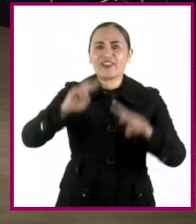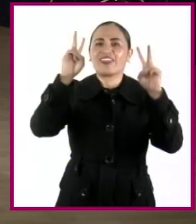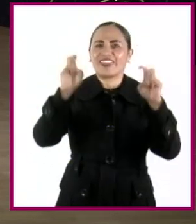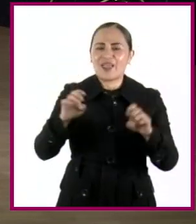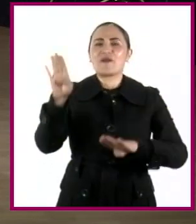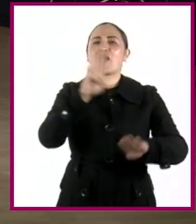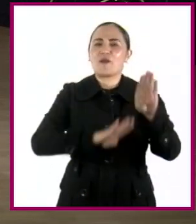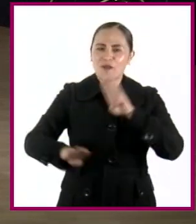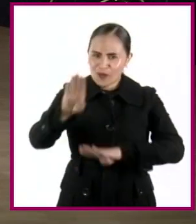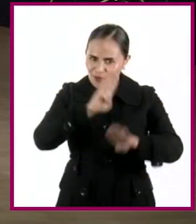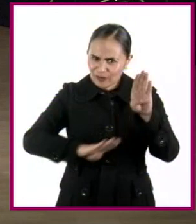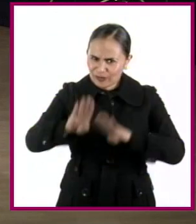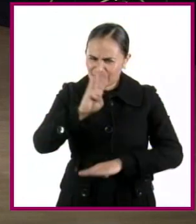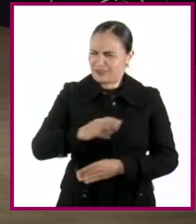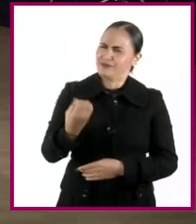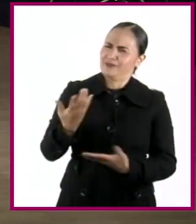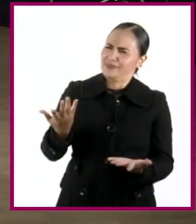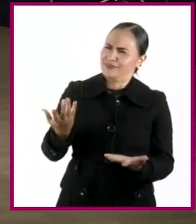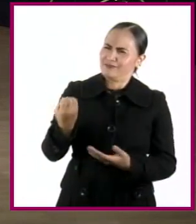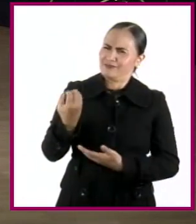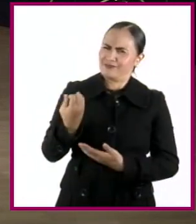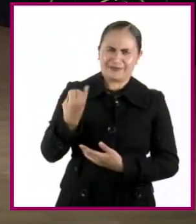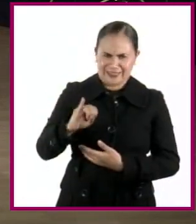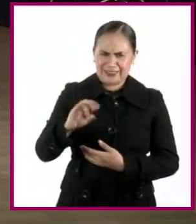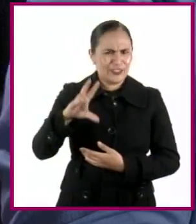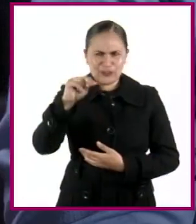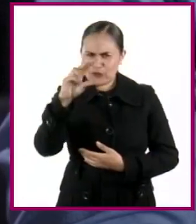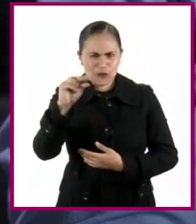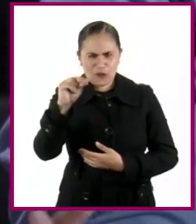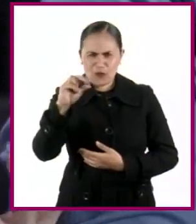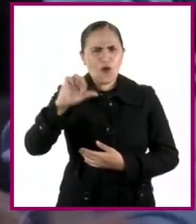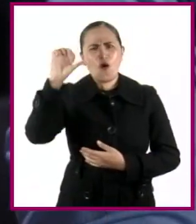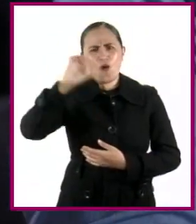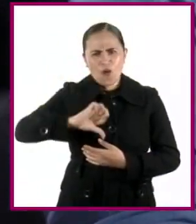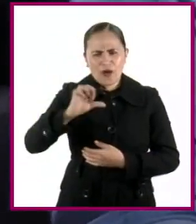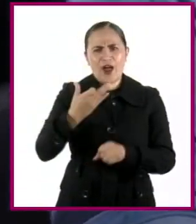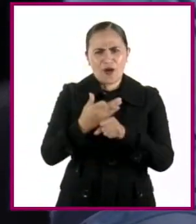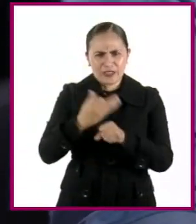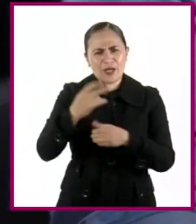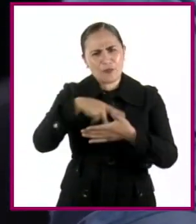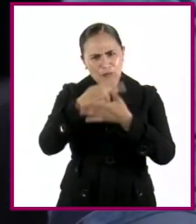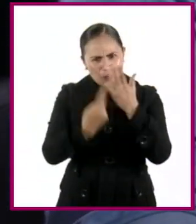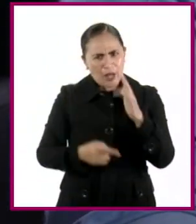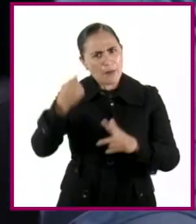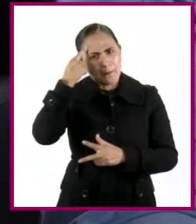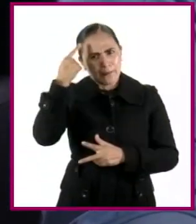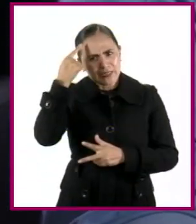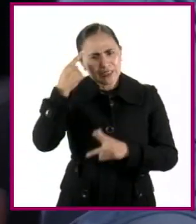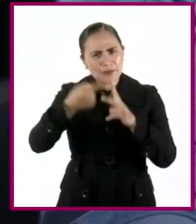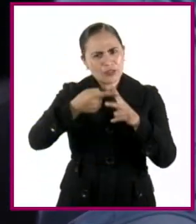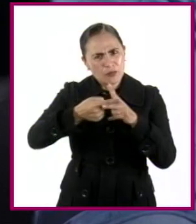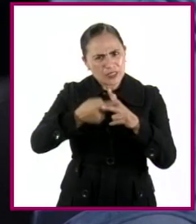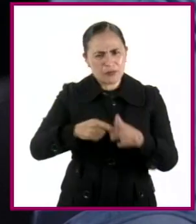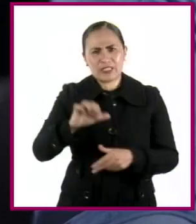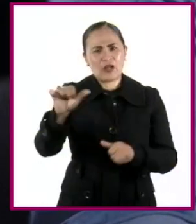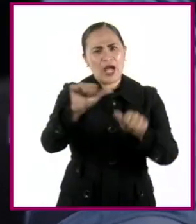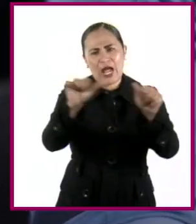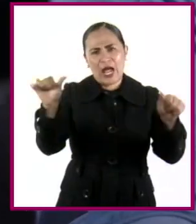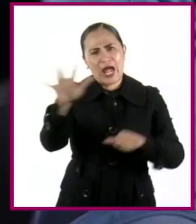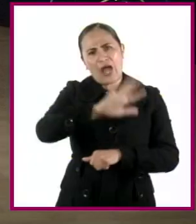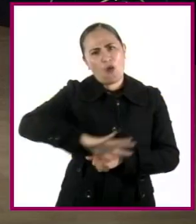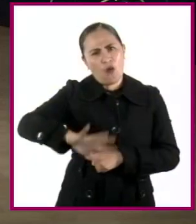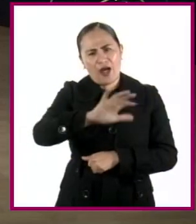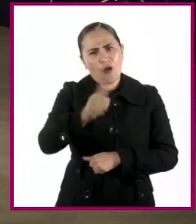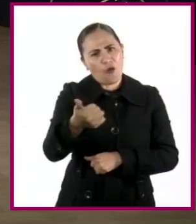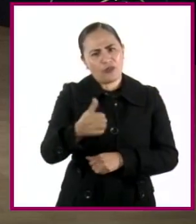biología. ¿Qué? No, Ernesto. Estamos en pensamiento matemático. Te equivocas de área. A ver,